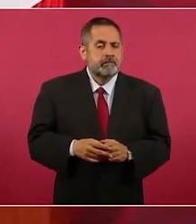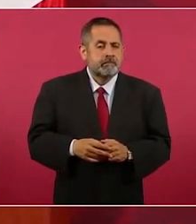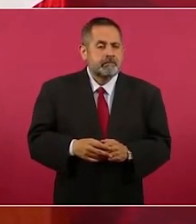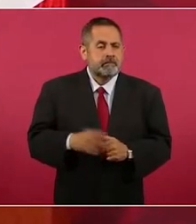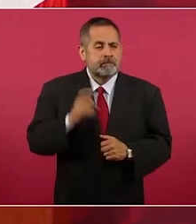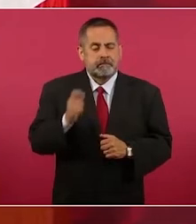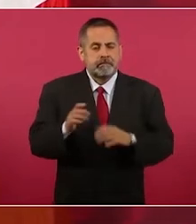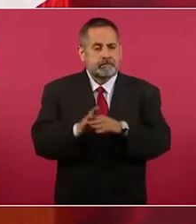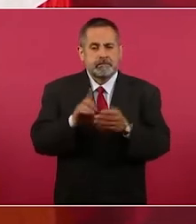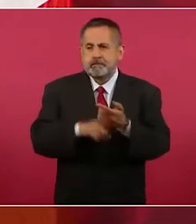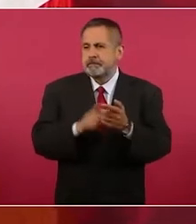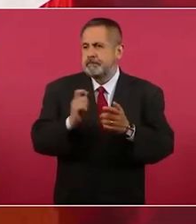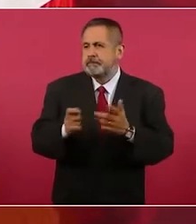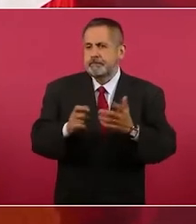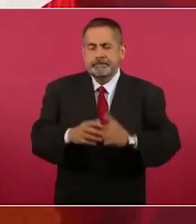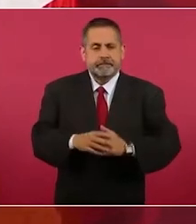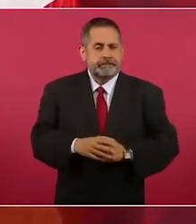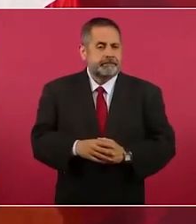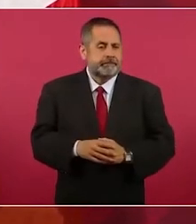un asunto